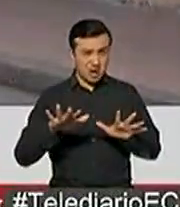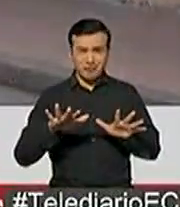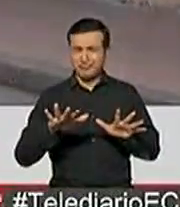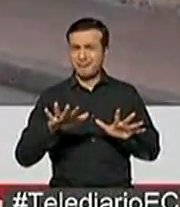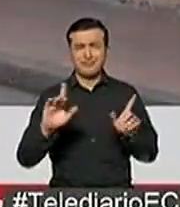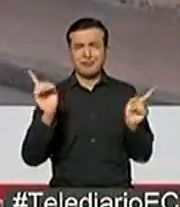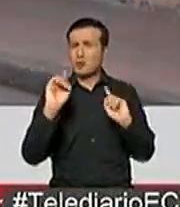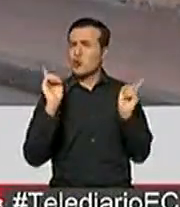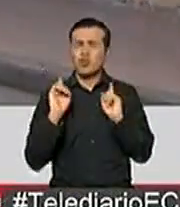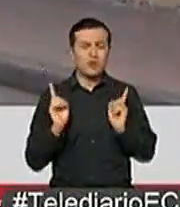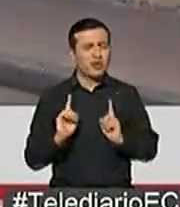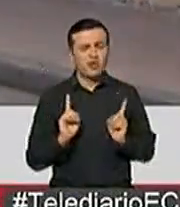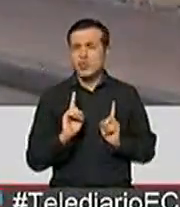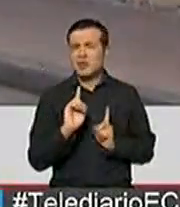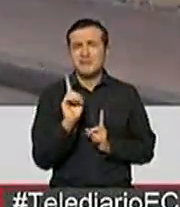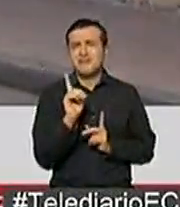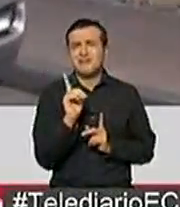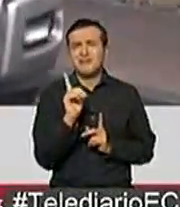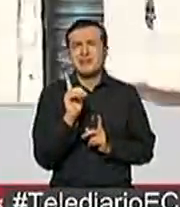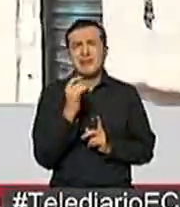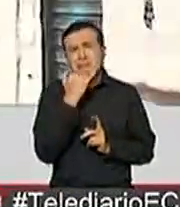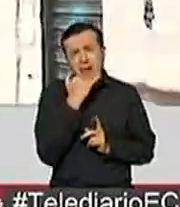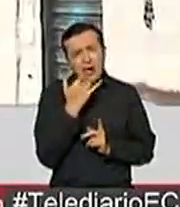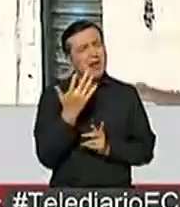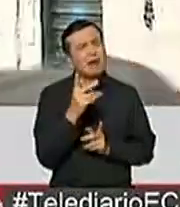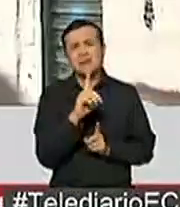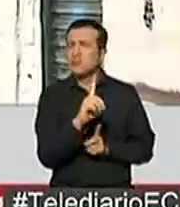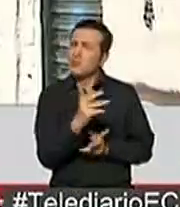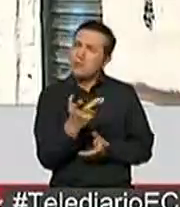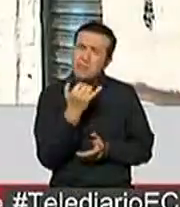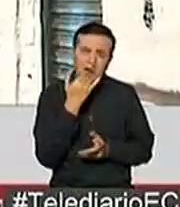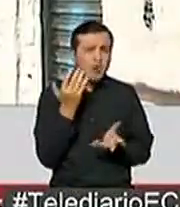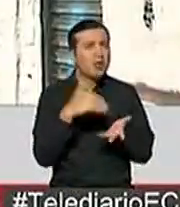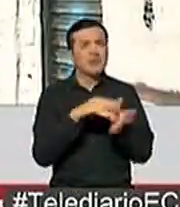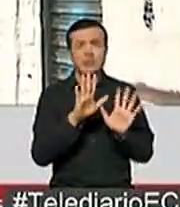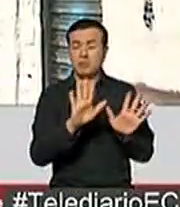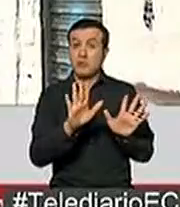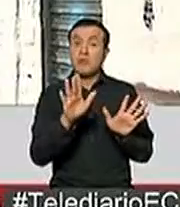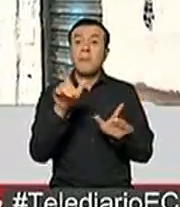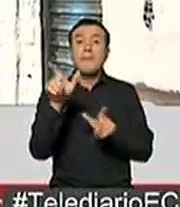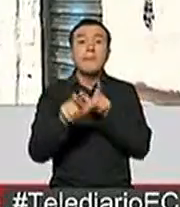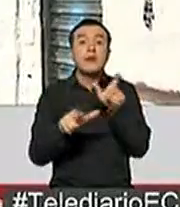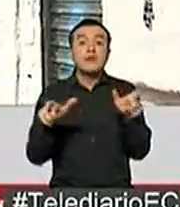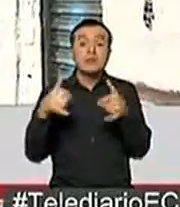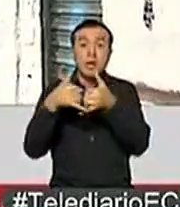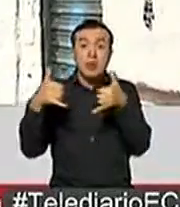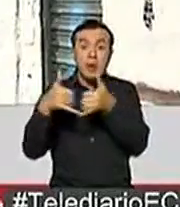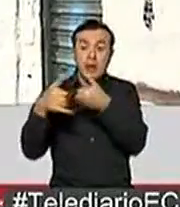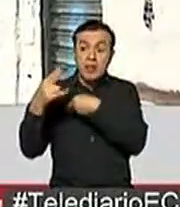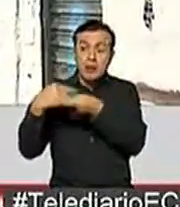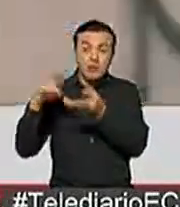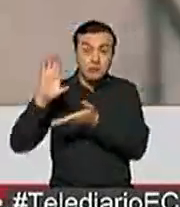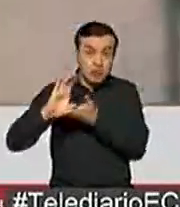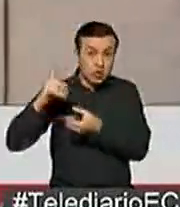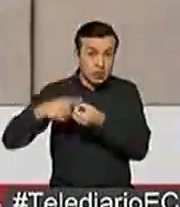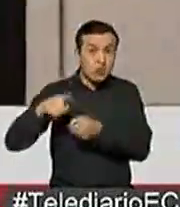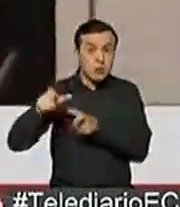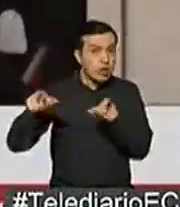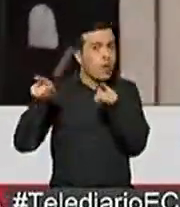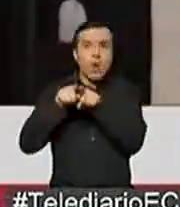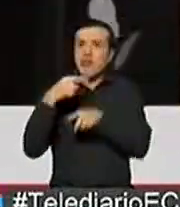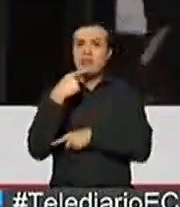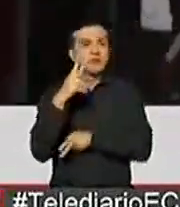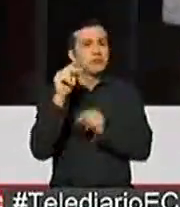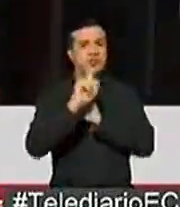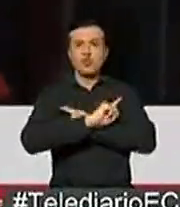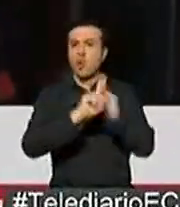una como una crueldad al igual que los ciudadanos son los dueños de los negocios ubicados en el casco colonial quienes dicen ya